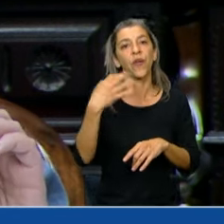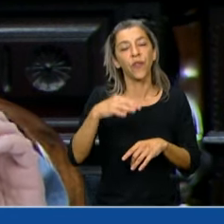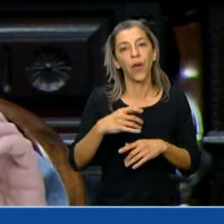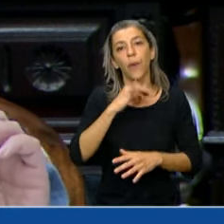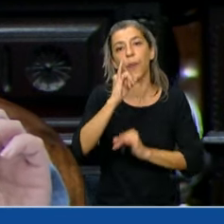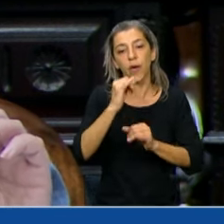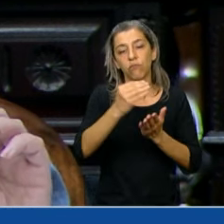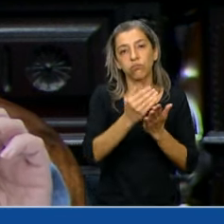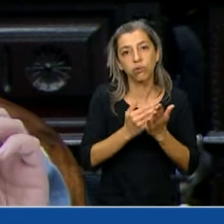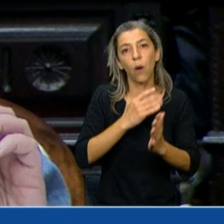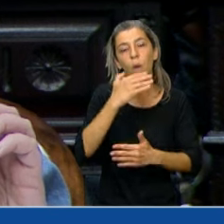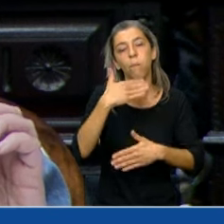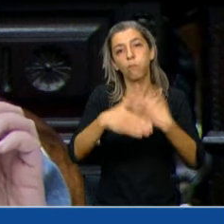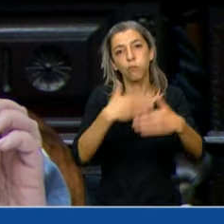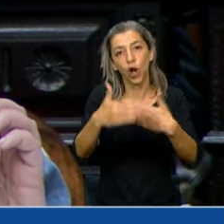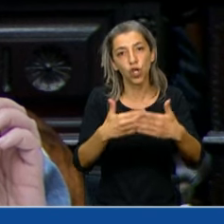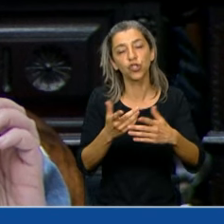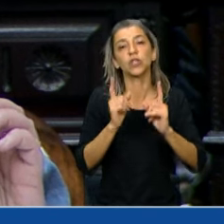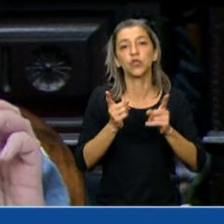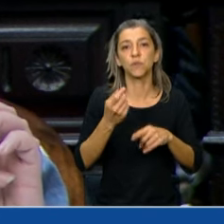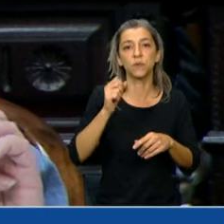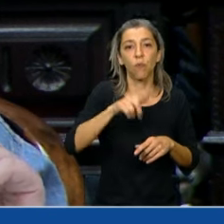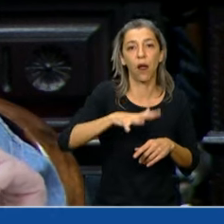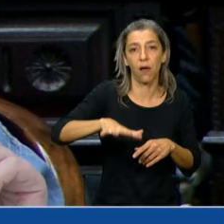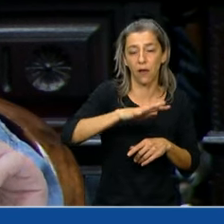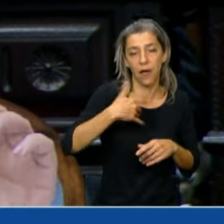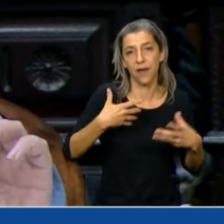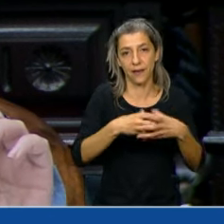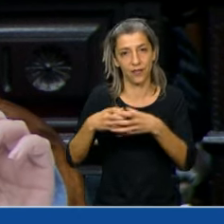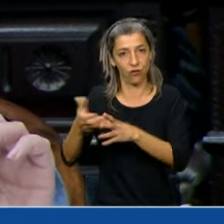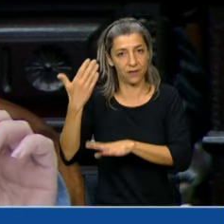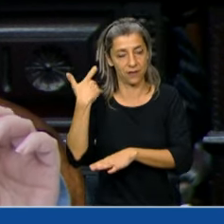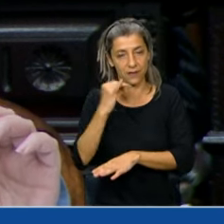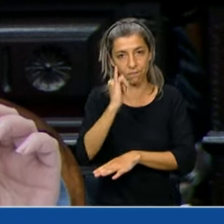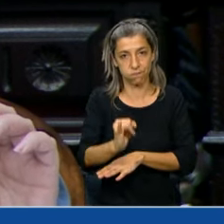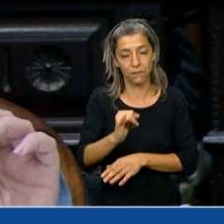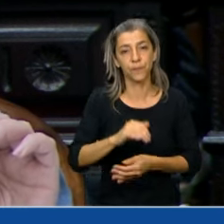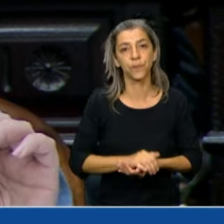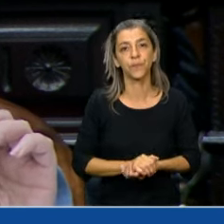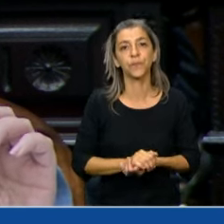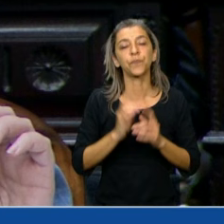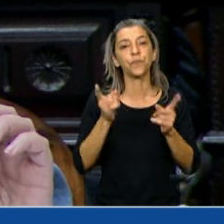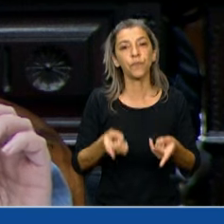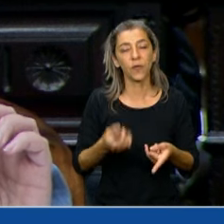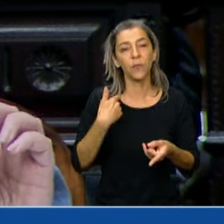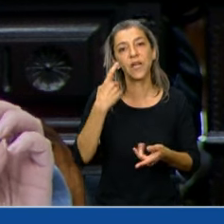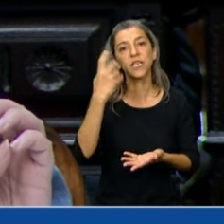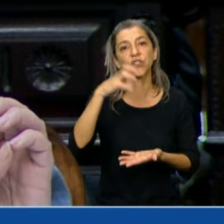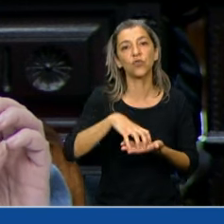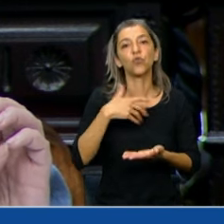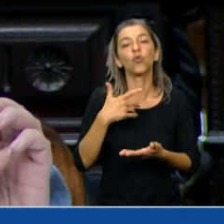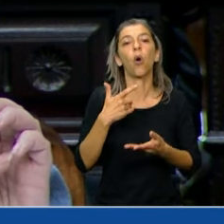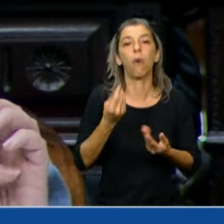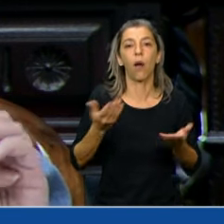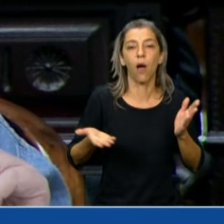transformaciones mínimas realizadas localmente para las mencionadas categorías Asimismo fijará junto al instituto de promoción de la cadena de